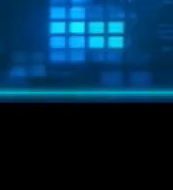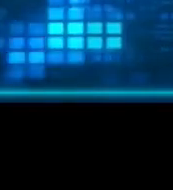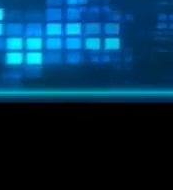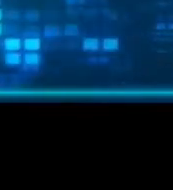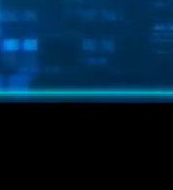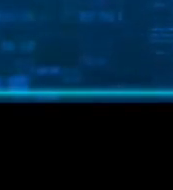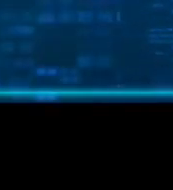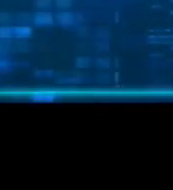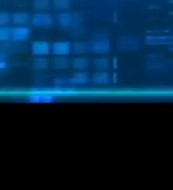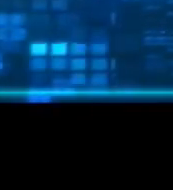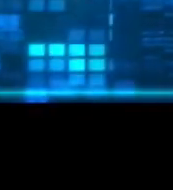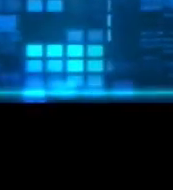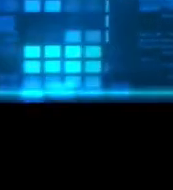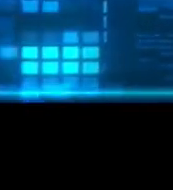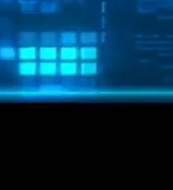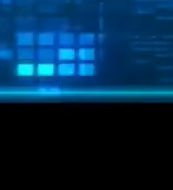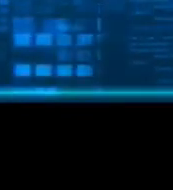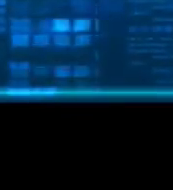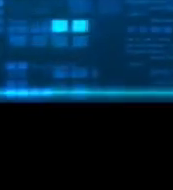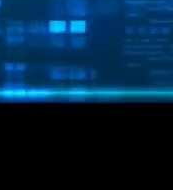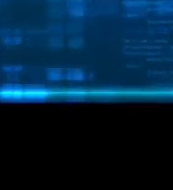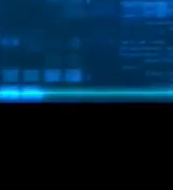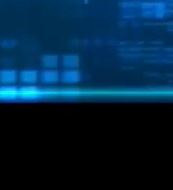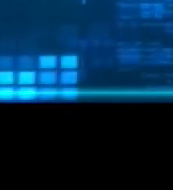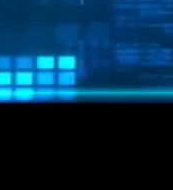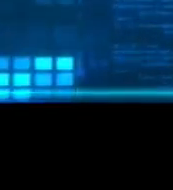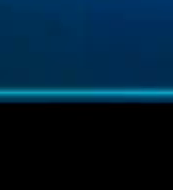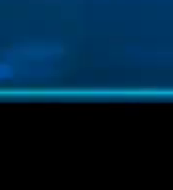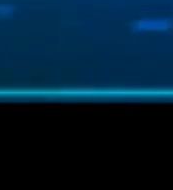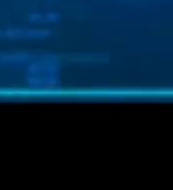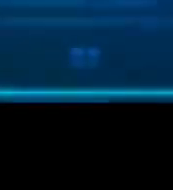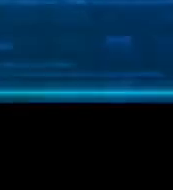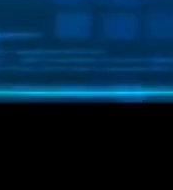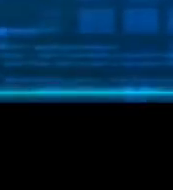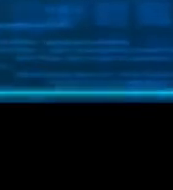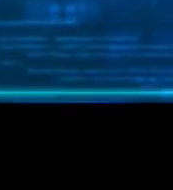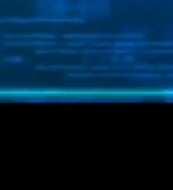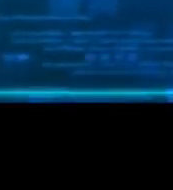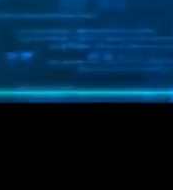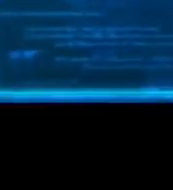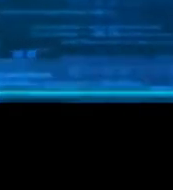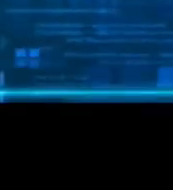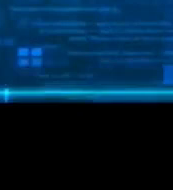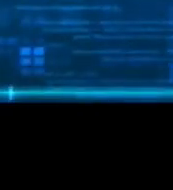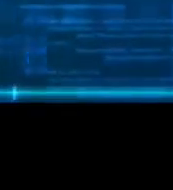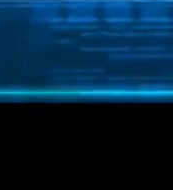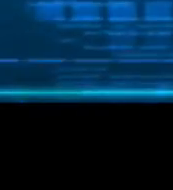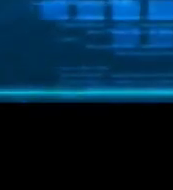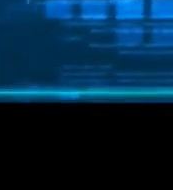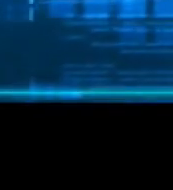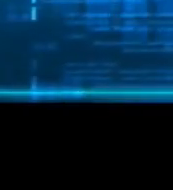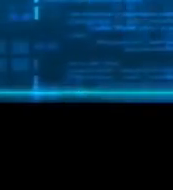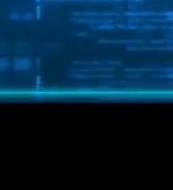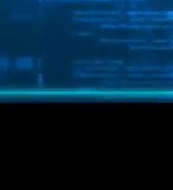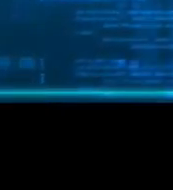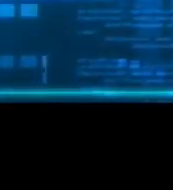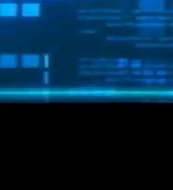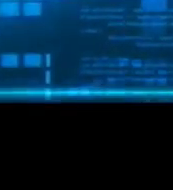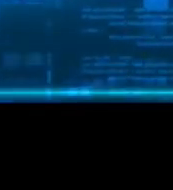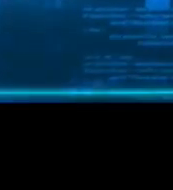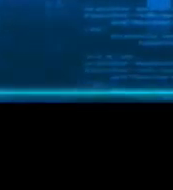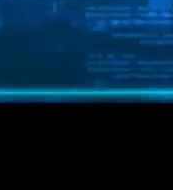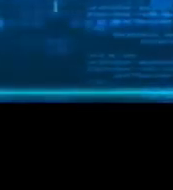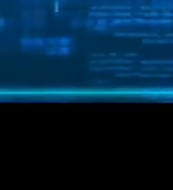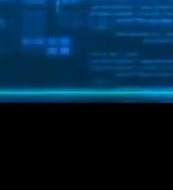hemos finalizado nuestro encuentro en este momento pero e no te quedes con toda la información compártela con el mundo en